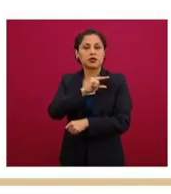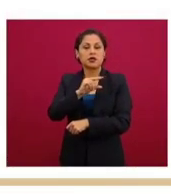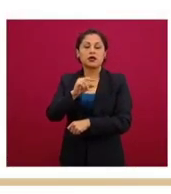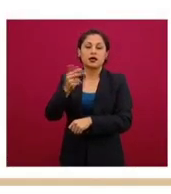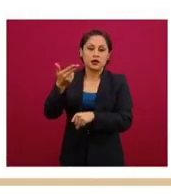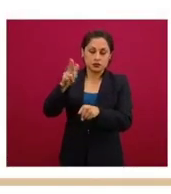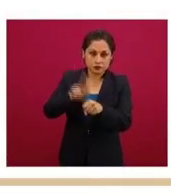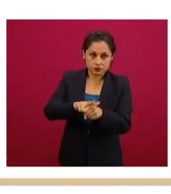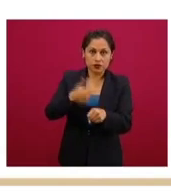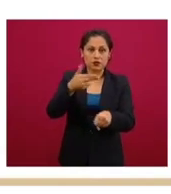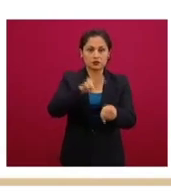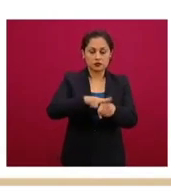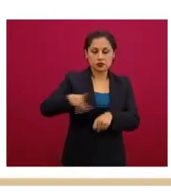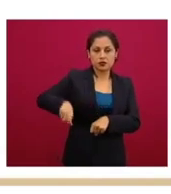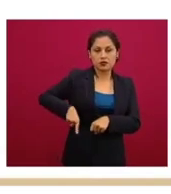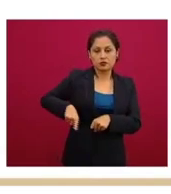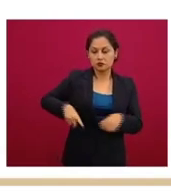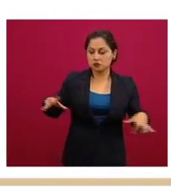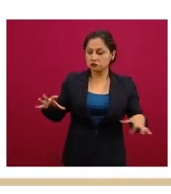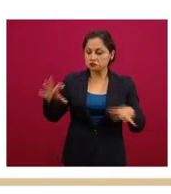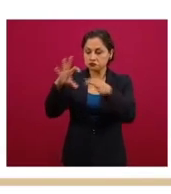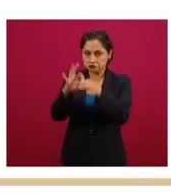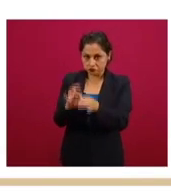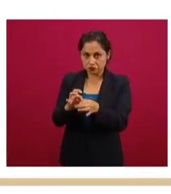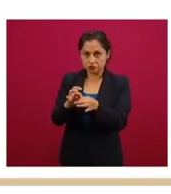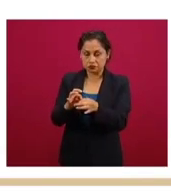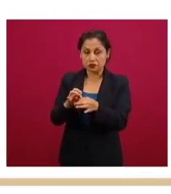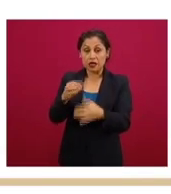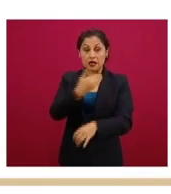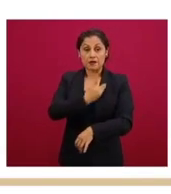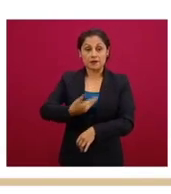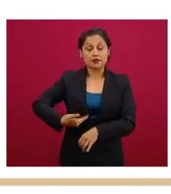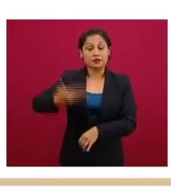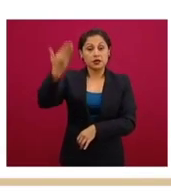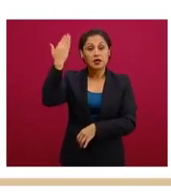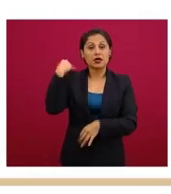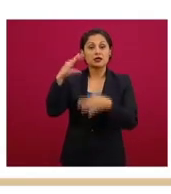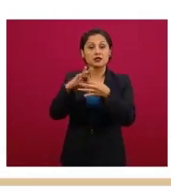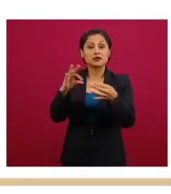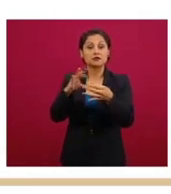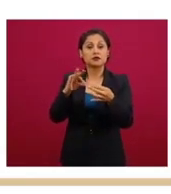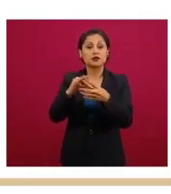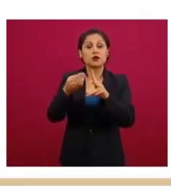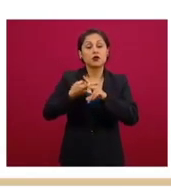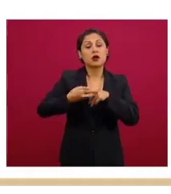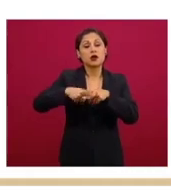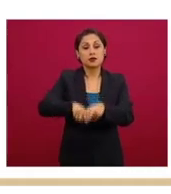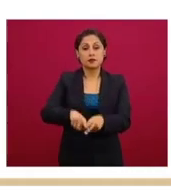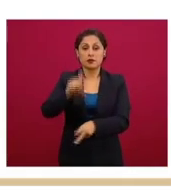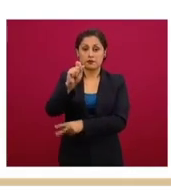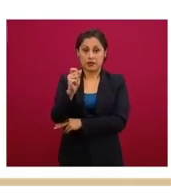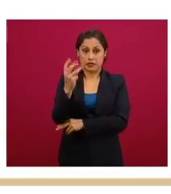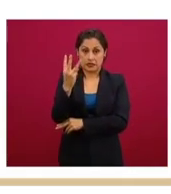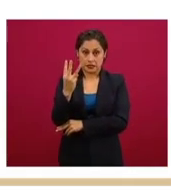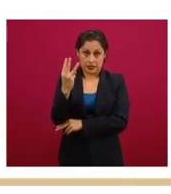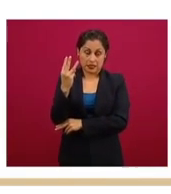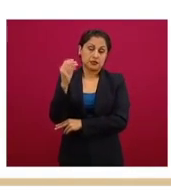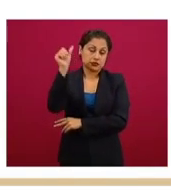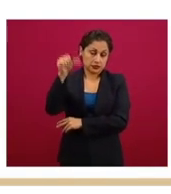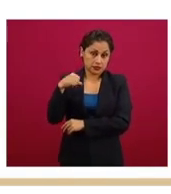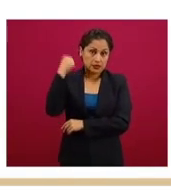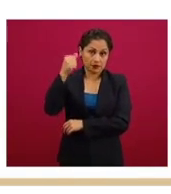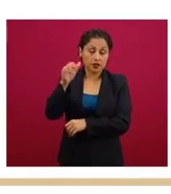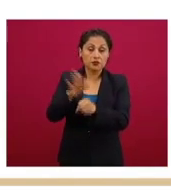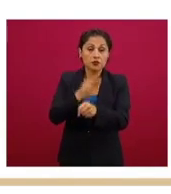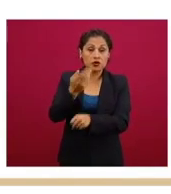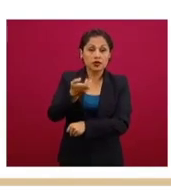uno. Dijo entonces el señor presidente que entraría en vigor el día 23 y por eso el día esto de hoy lo estamos. Esto sirve para cambiar las diapositivas